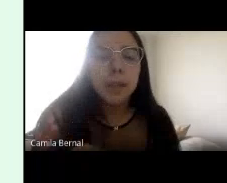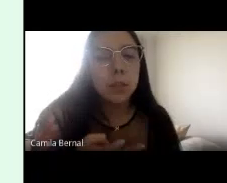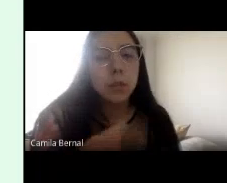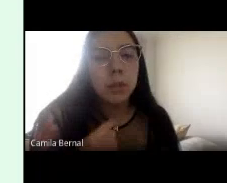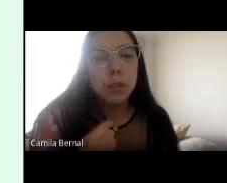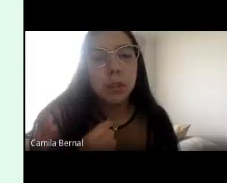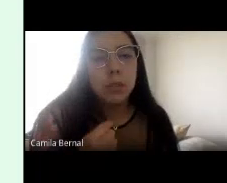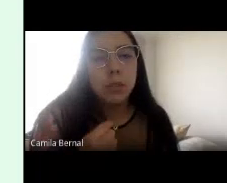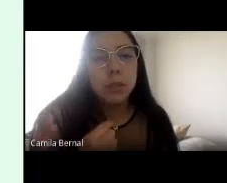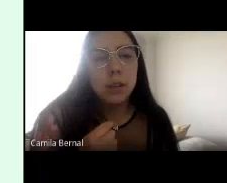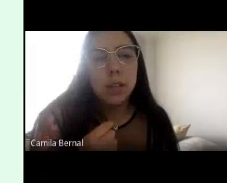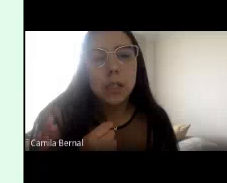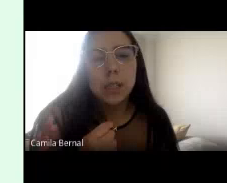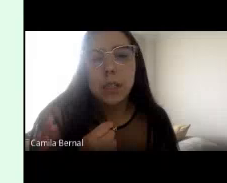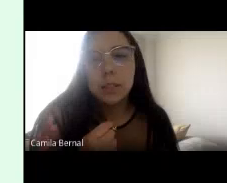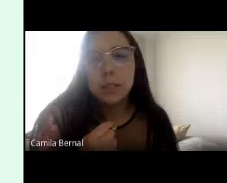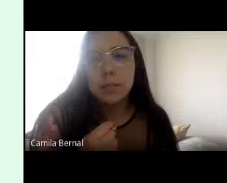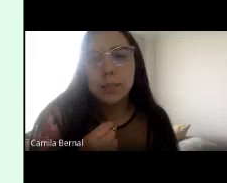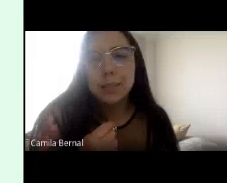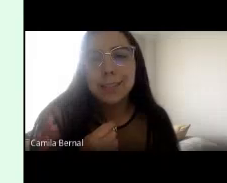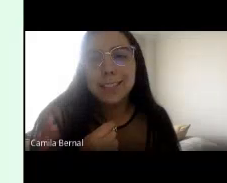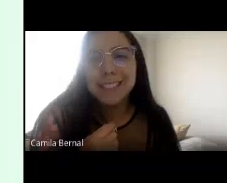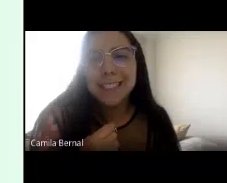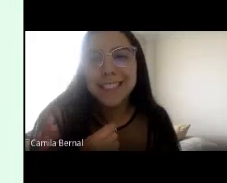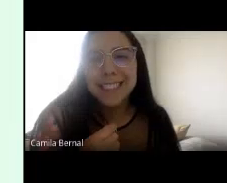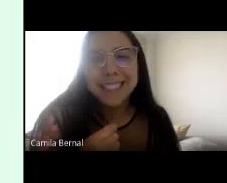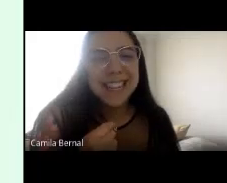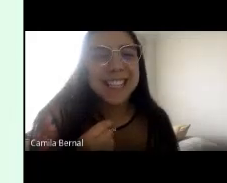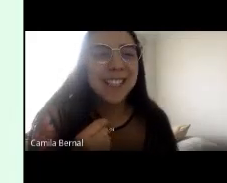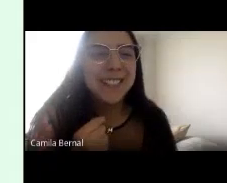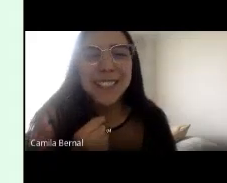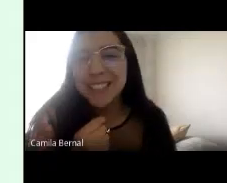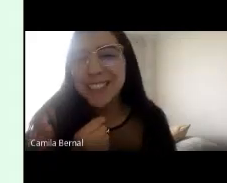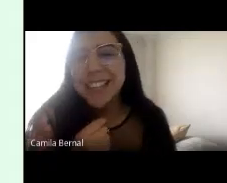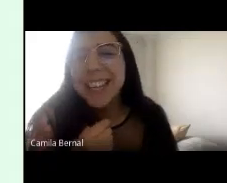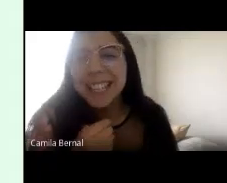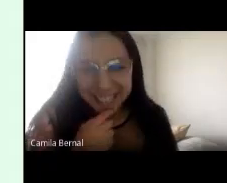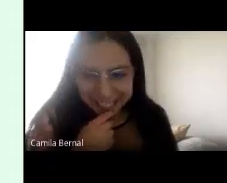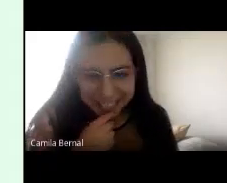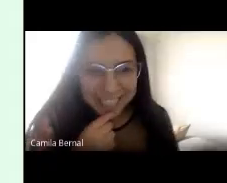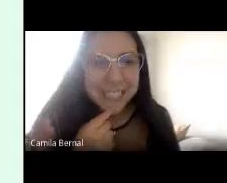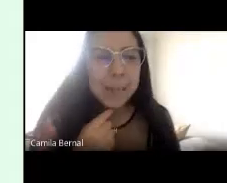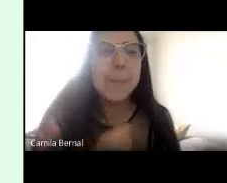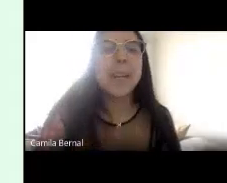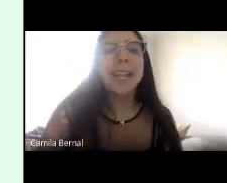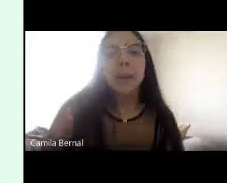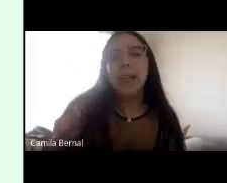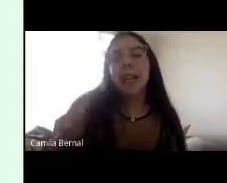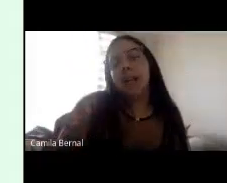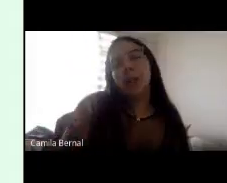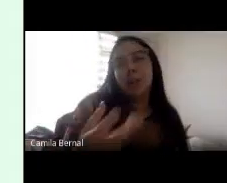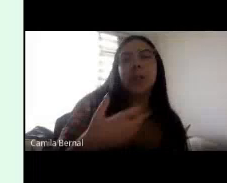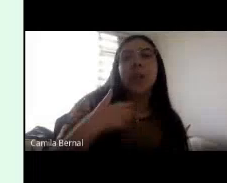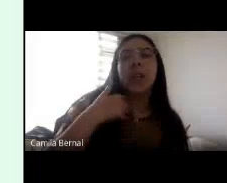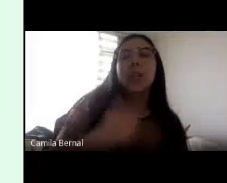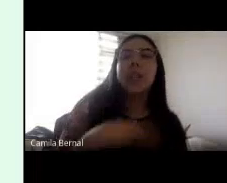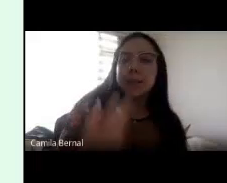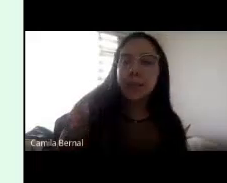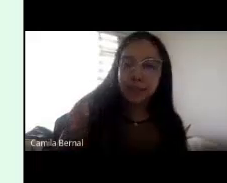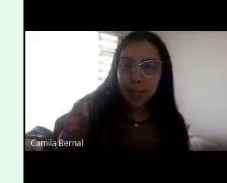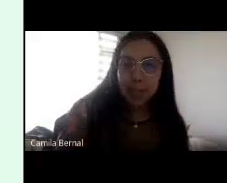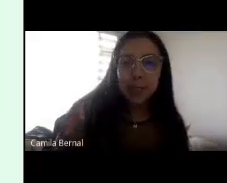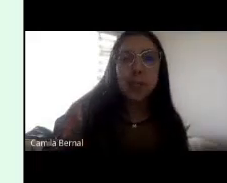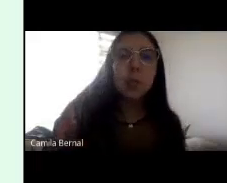implementar tres o cuatro, ahí atrás, tres o cuatro técnicas para eliminar los patógenos